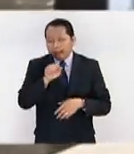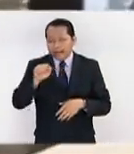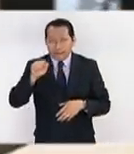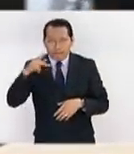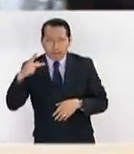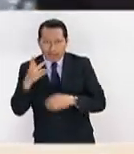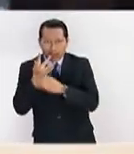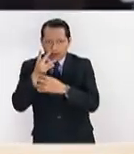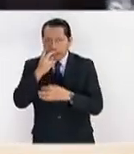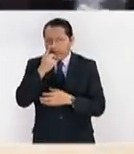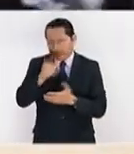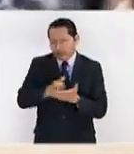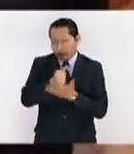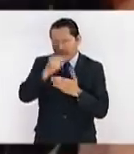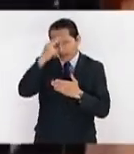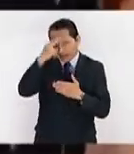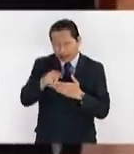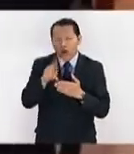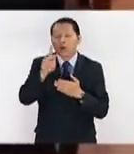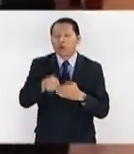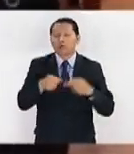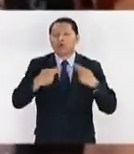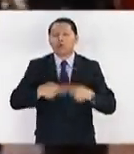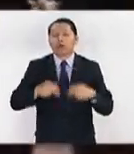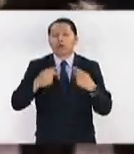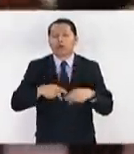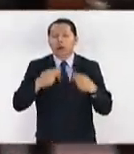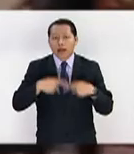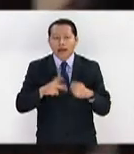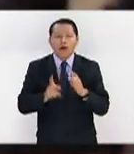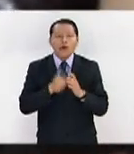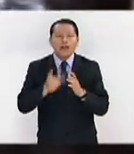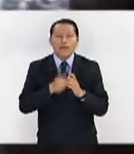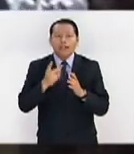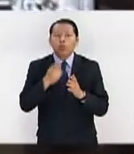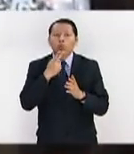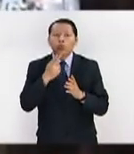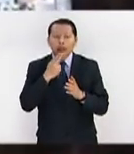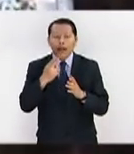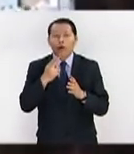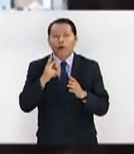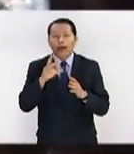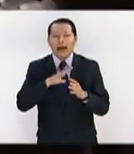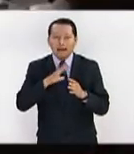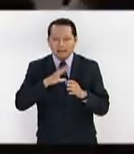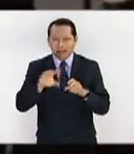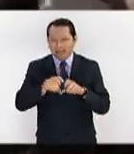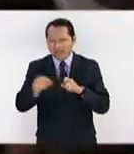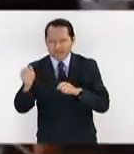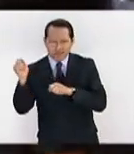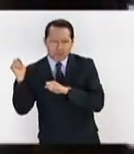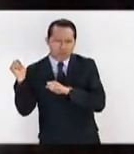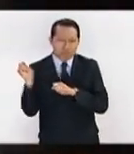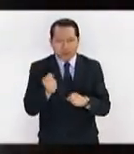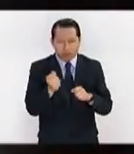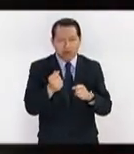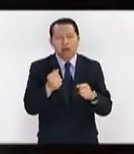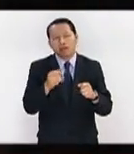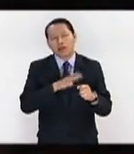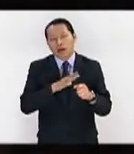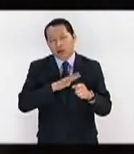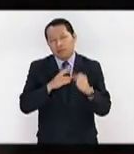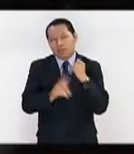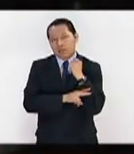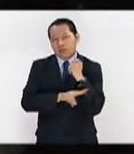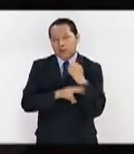Seguridad Pública de la Ciudad de México, los sujetos nuevamente utilizaron mazos para romper los cristales de la